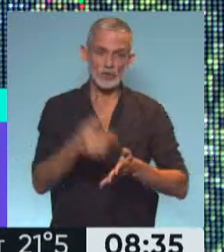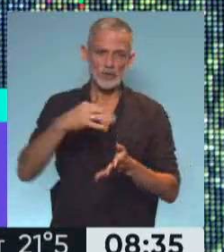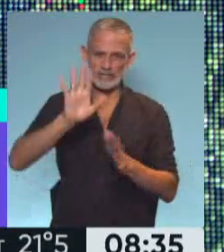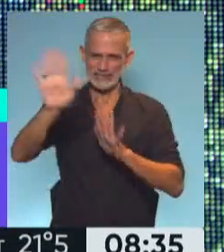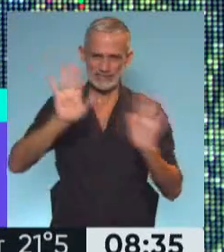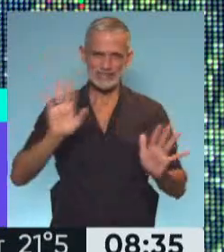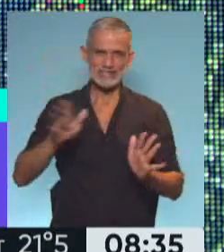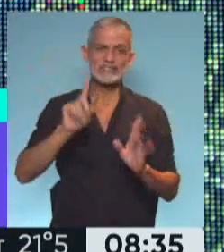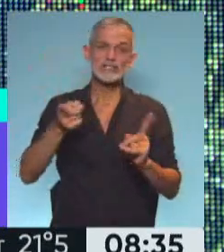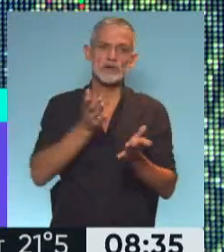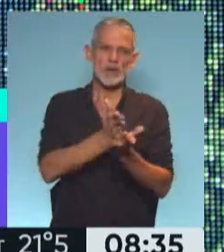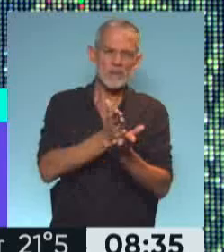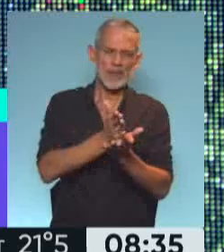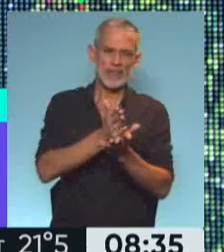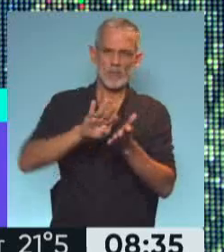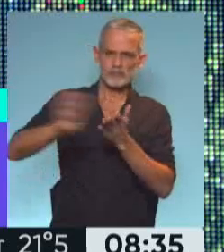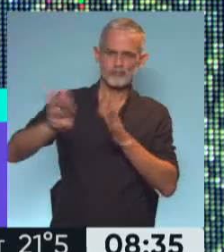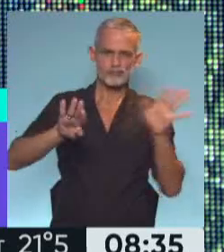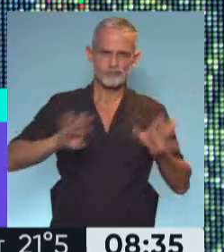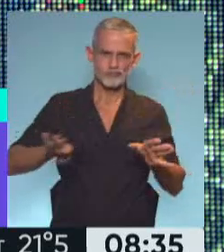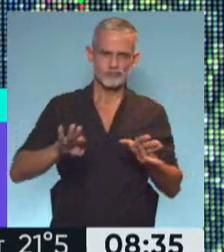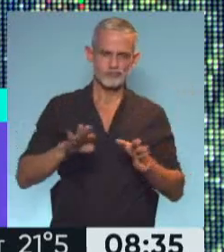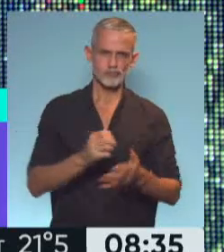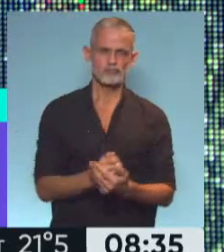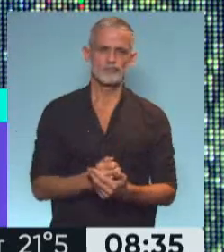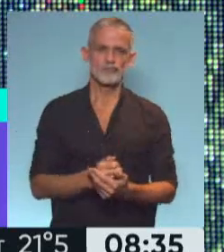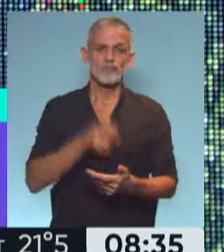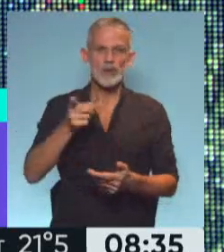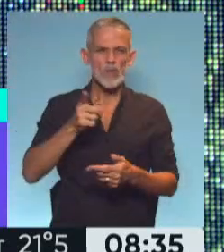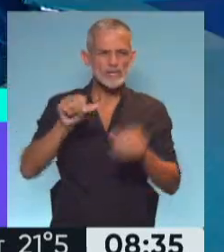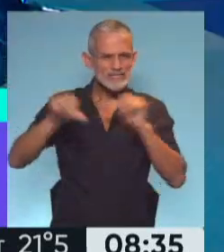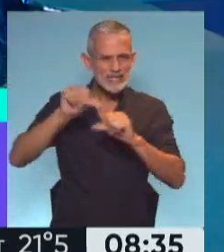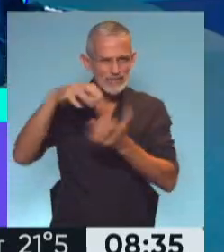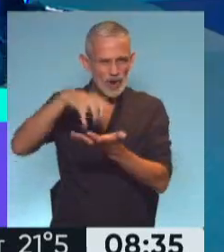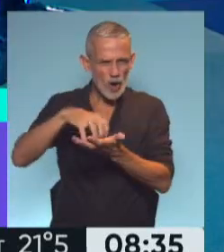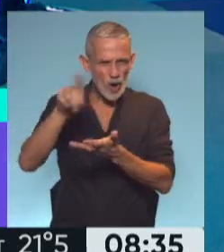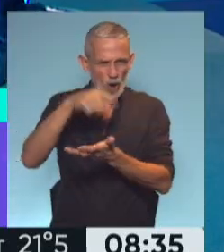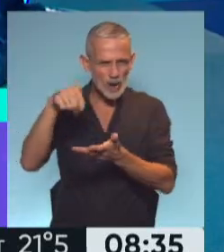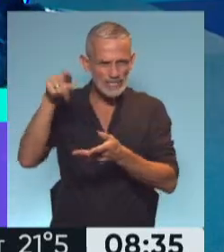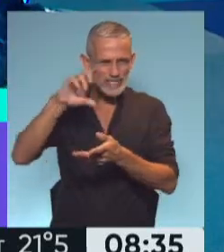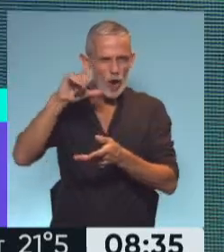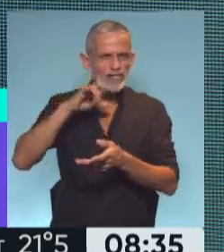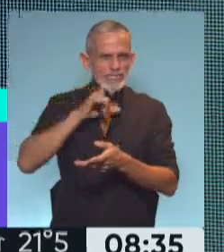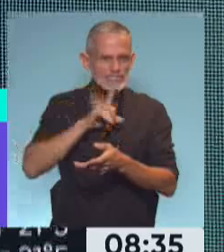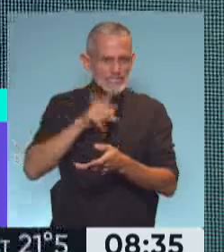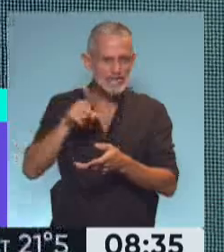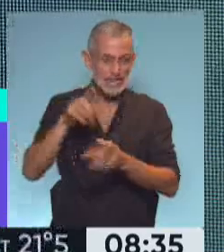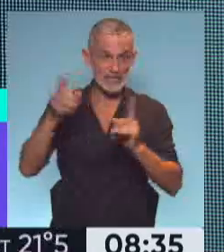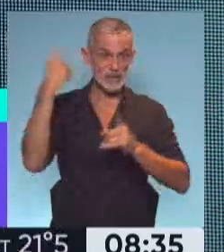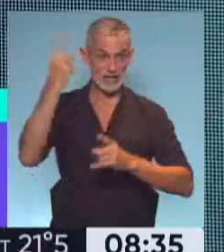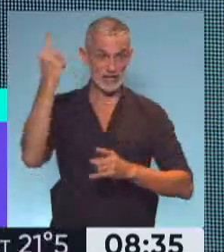hay que tomar también medidas en ese sentido para evitar que ingresen. Sos científico del CONICET, sí. Fuiste rector de la